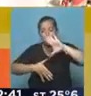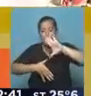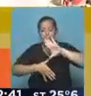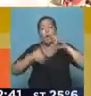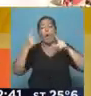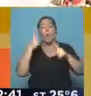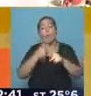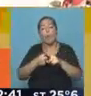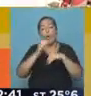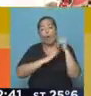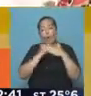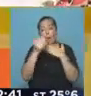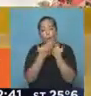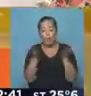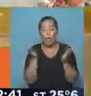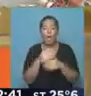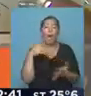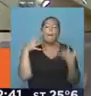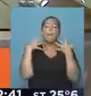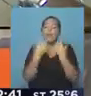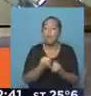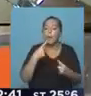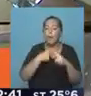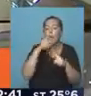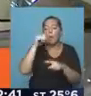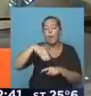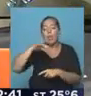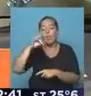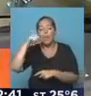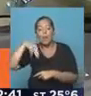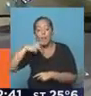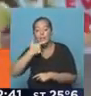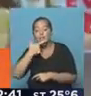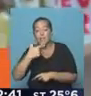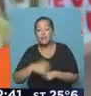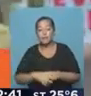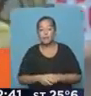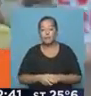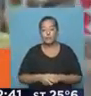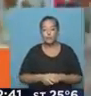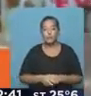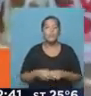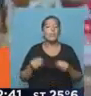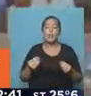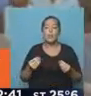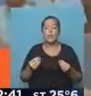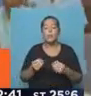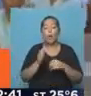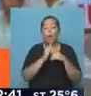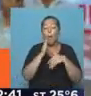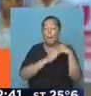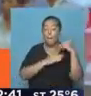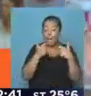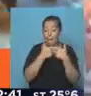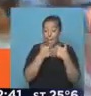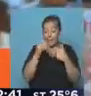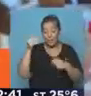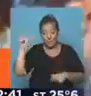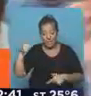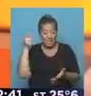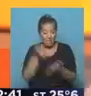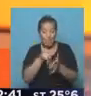pública muy apoyadas por el bnds porque muchas veces la condición para un préstamo el bnds era que la instructora fuera una empresa brasilera